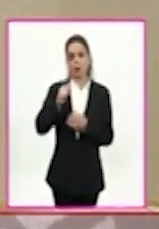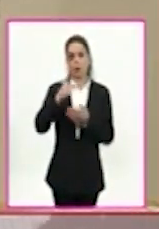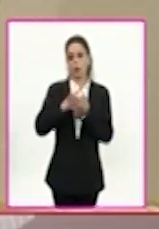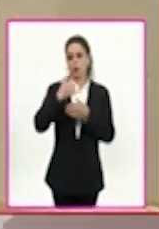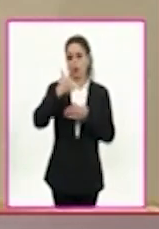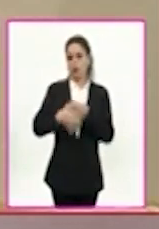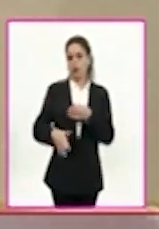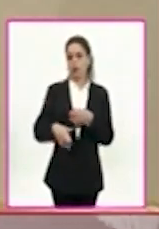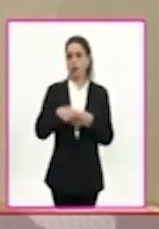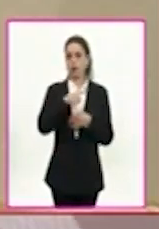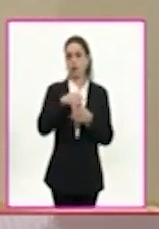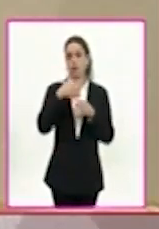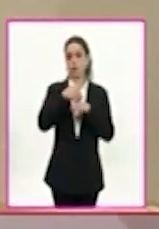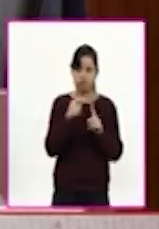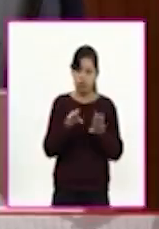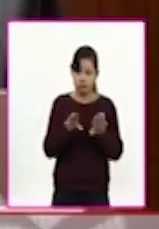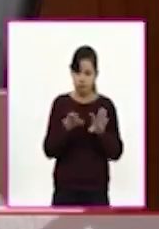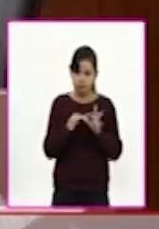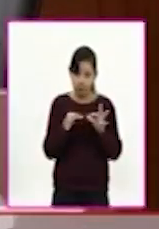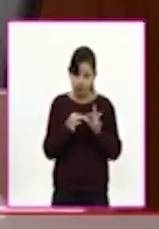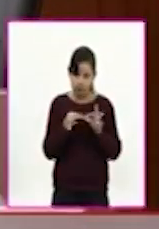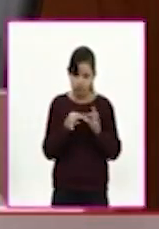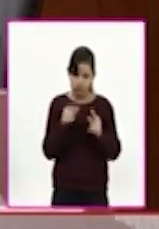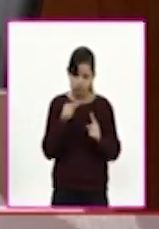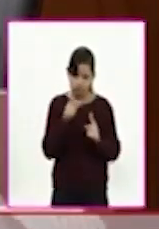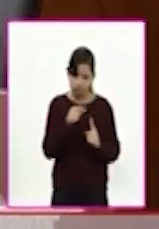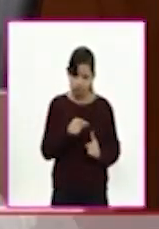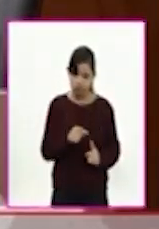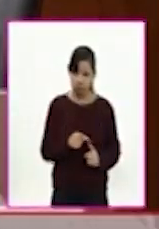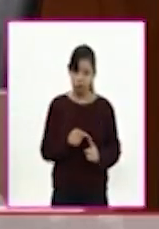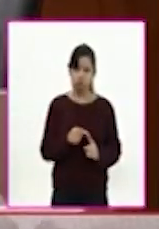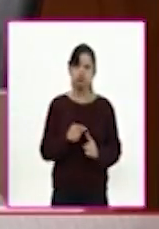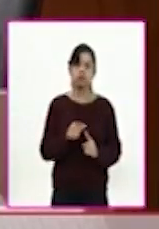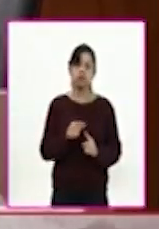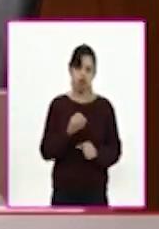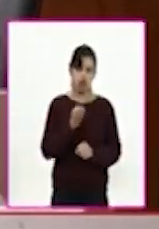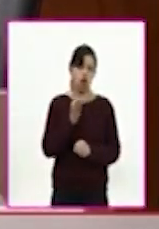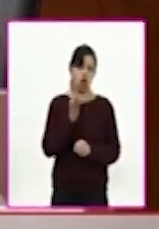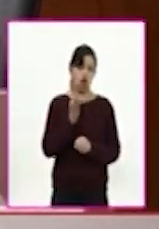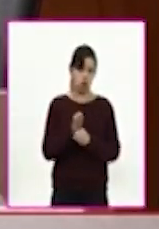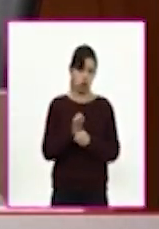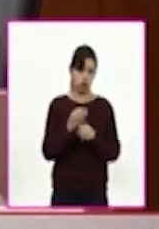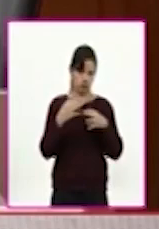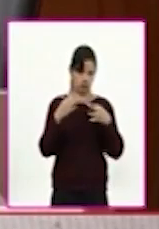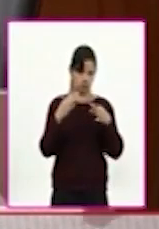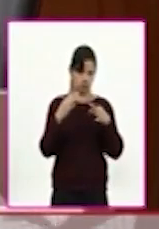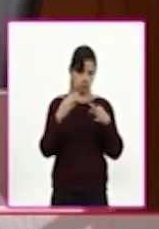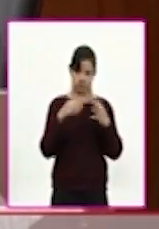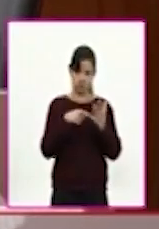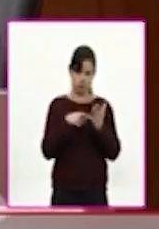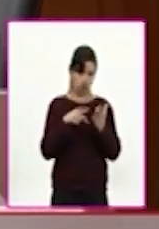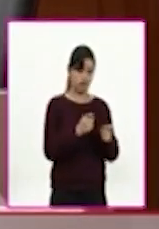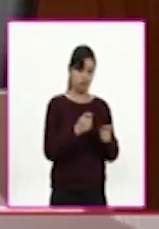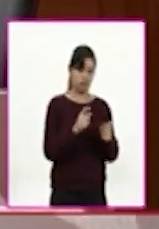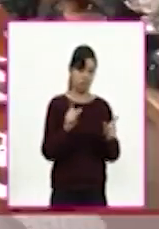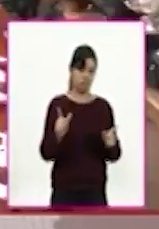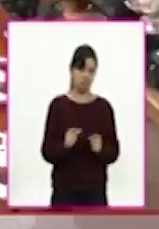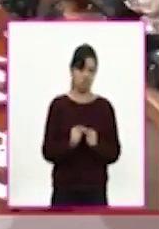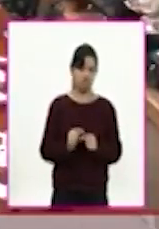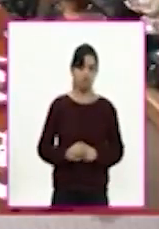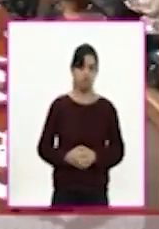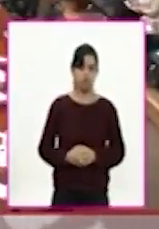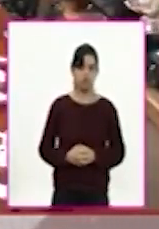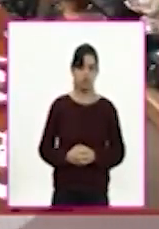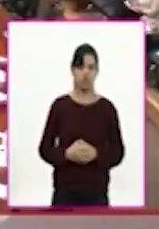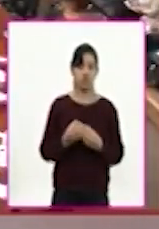Estoy cerrando números. El PRD, 418 millones de pesos. El PT, 366 millones de pesos.